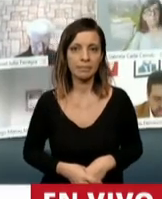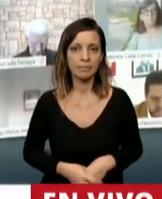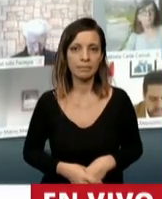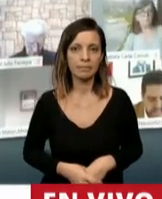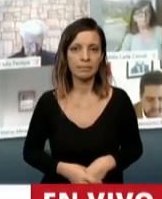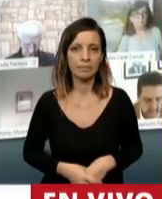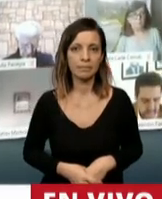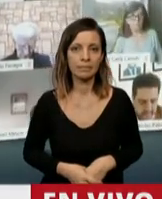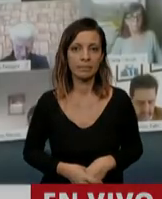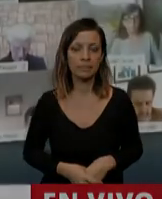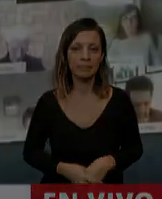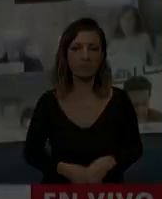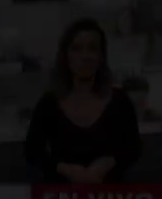Gracias, diputado.